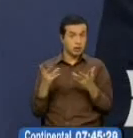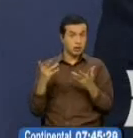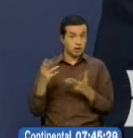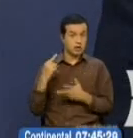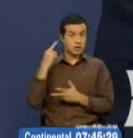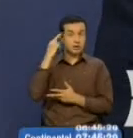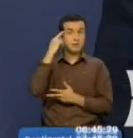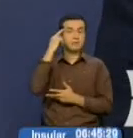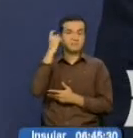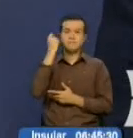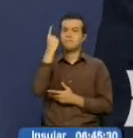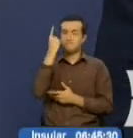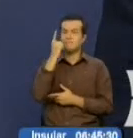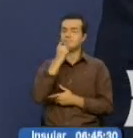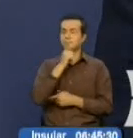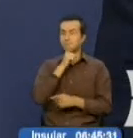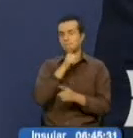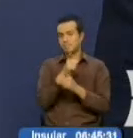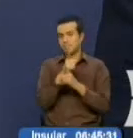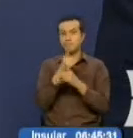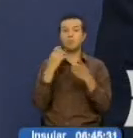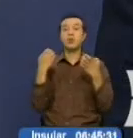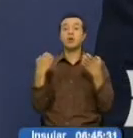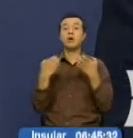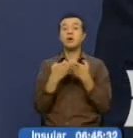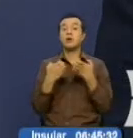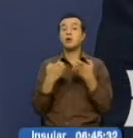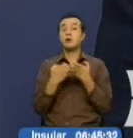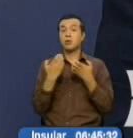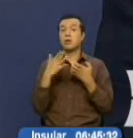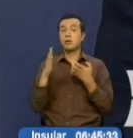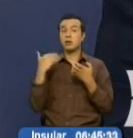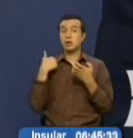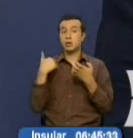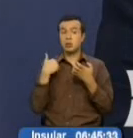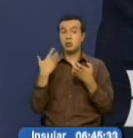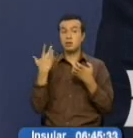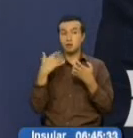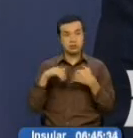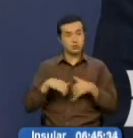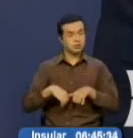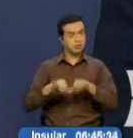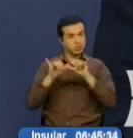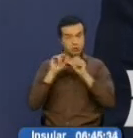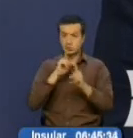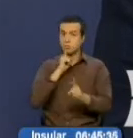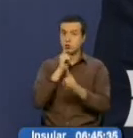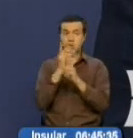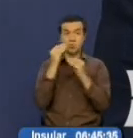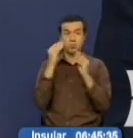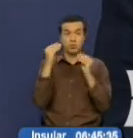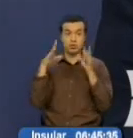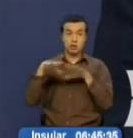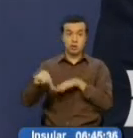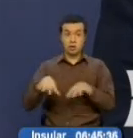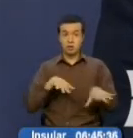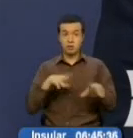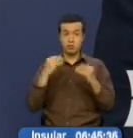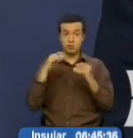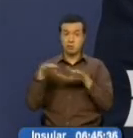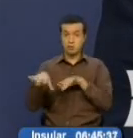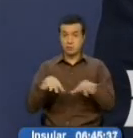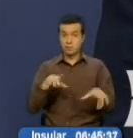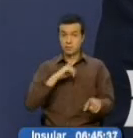sentido, tenemos que entender que la economía tiene una dinámica que es continua y muchas de las acciones